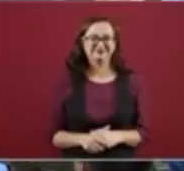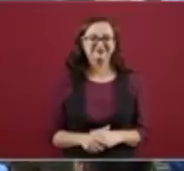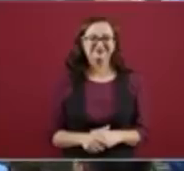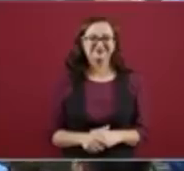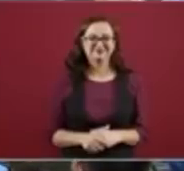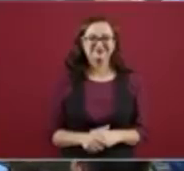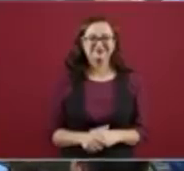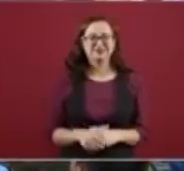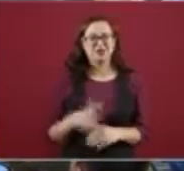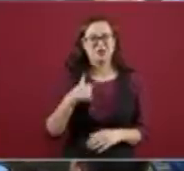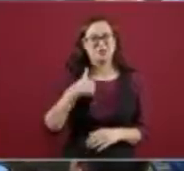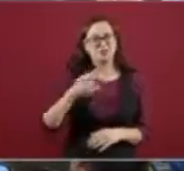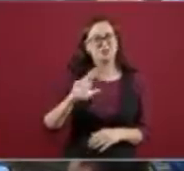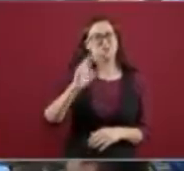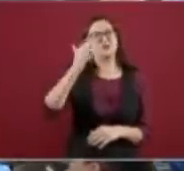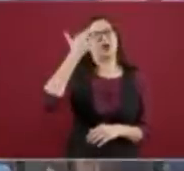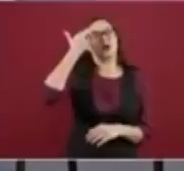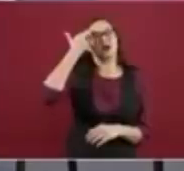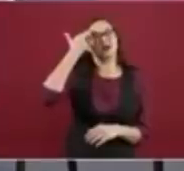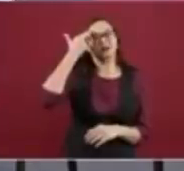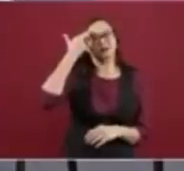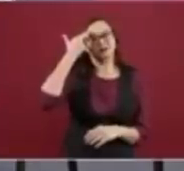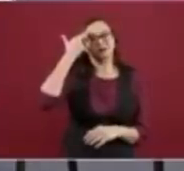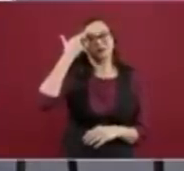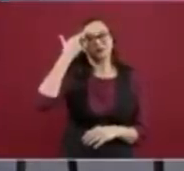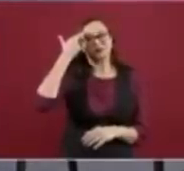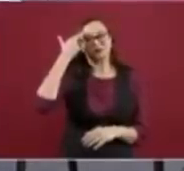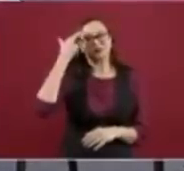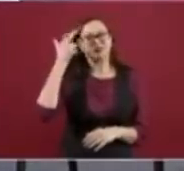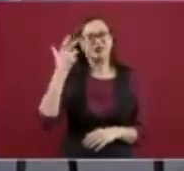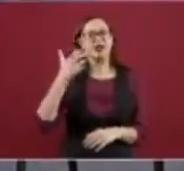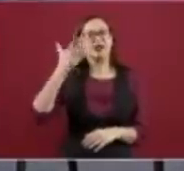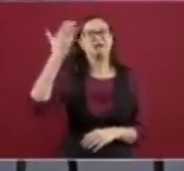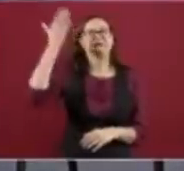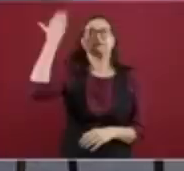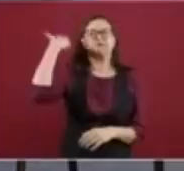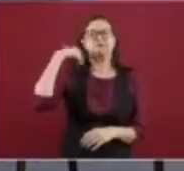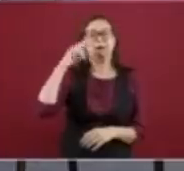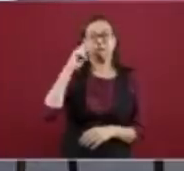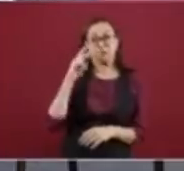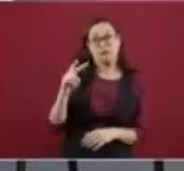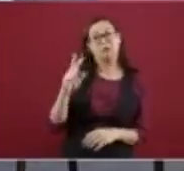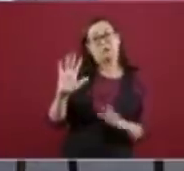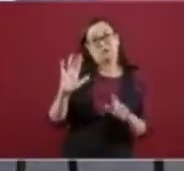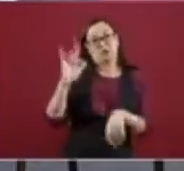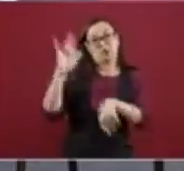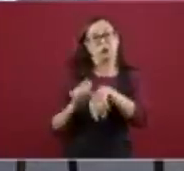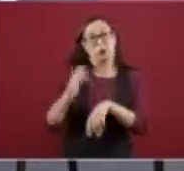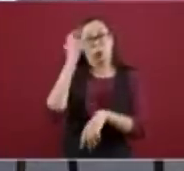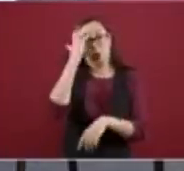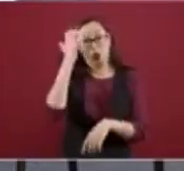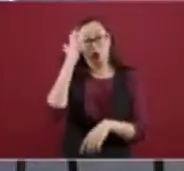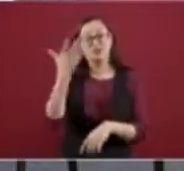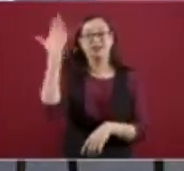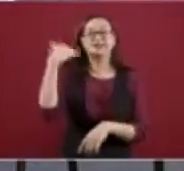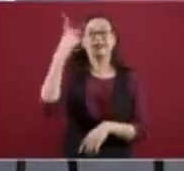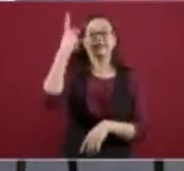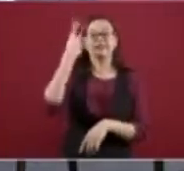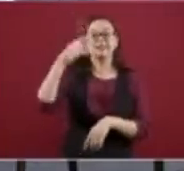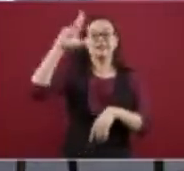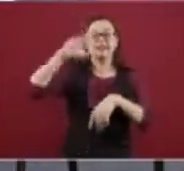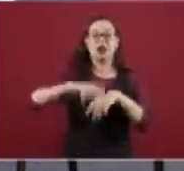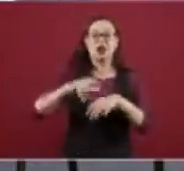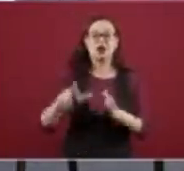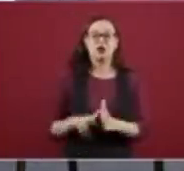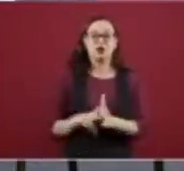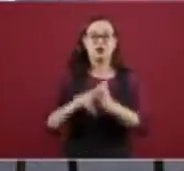yo recuerdo haber visto, conocí, porque era director de la revista